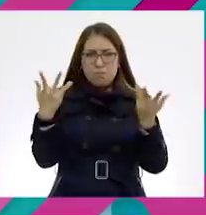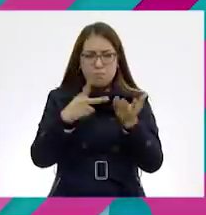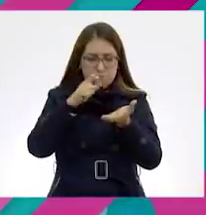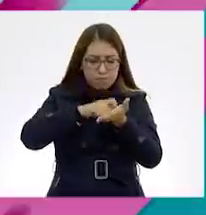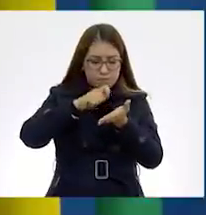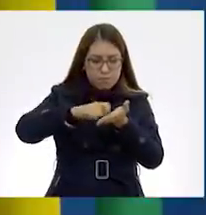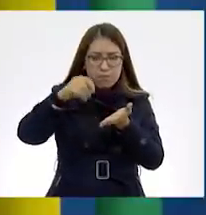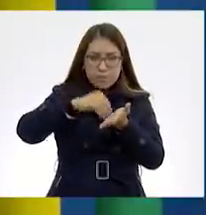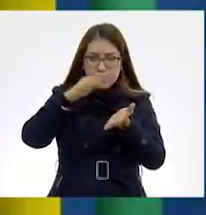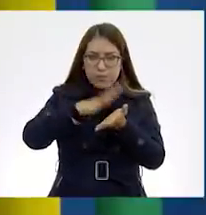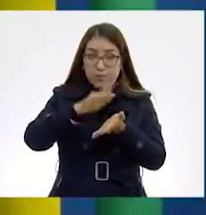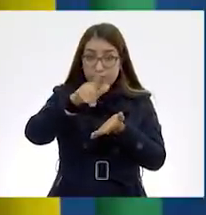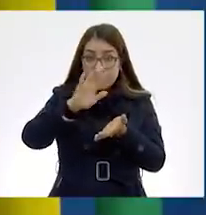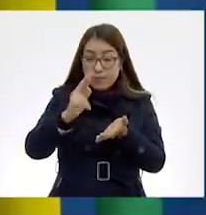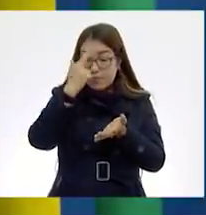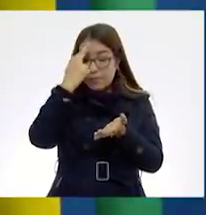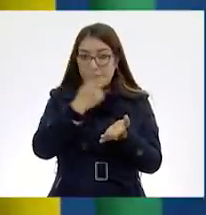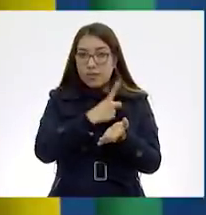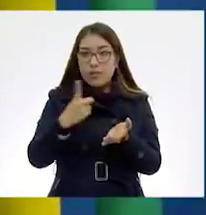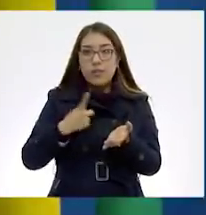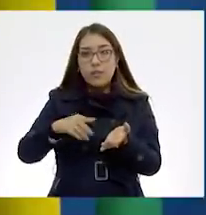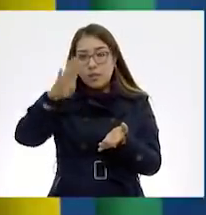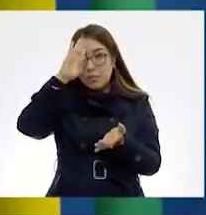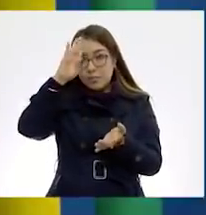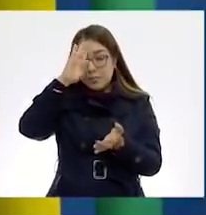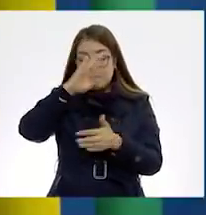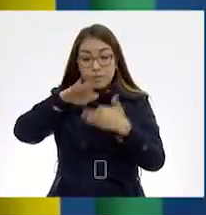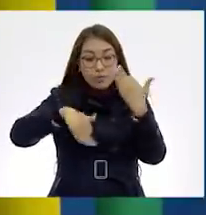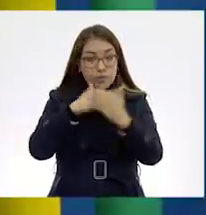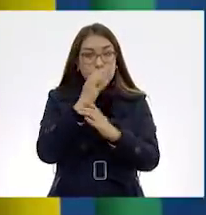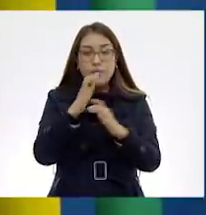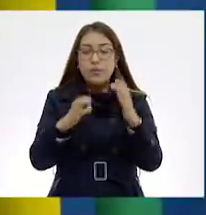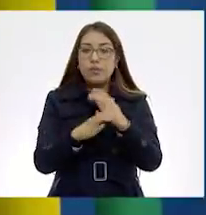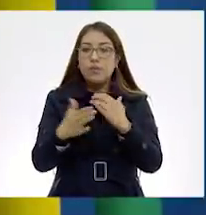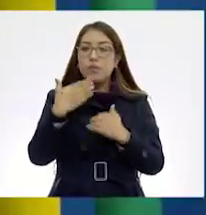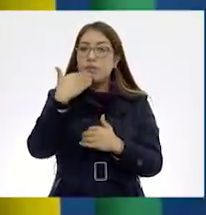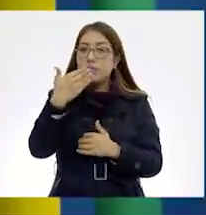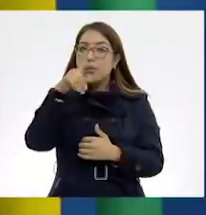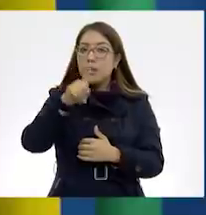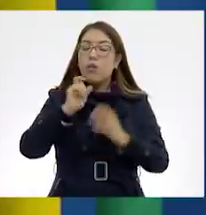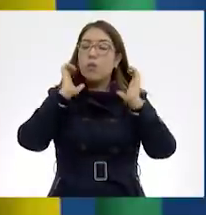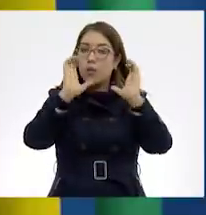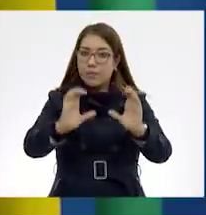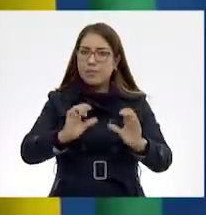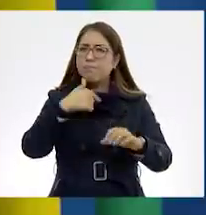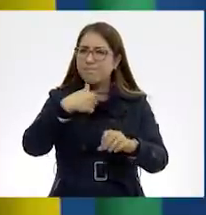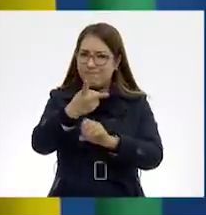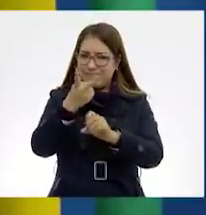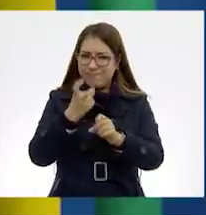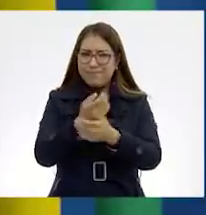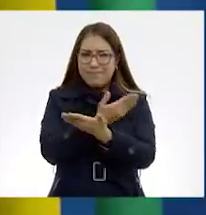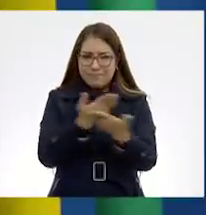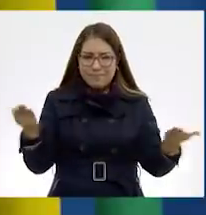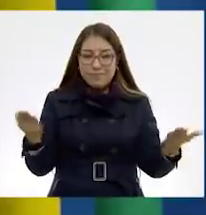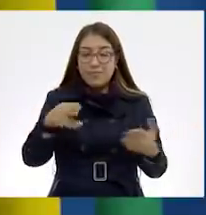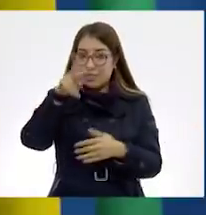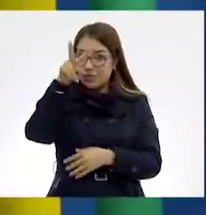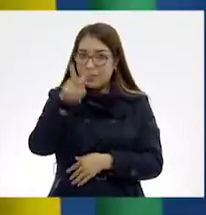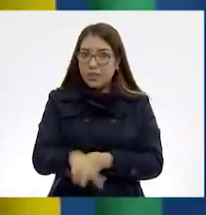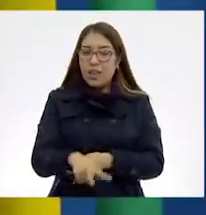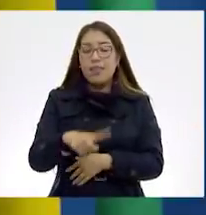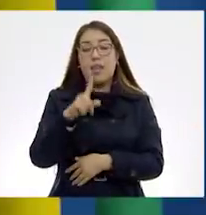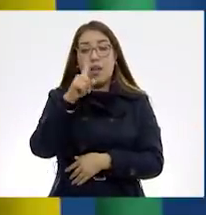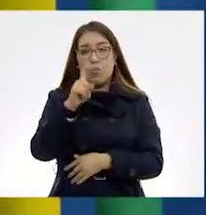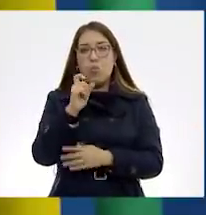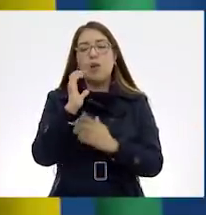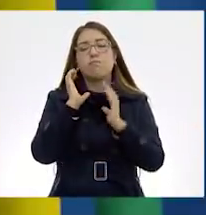ser consciente de la problemática mundial del agua y te invito a que seas un verdadero ahorrador